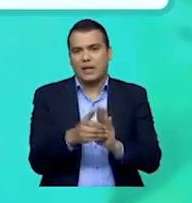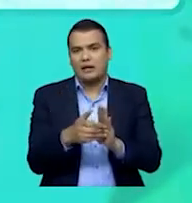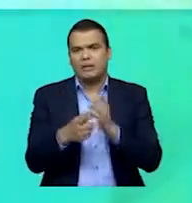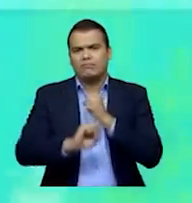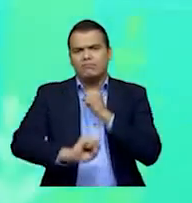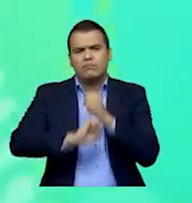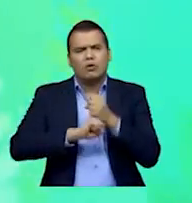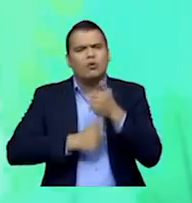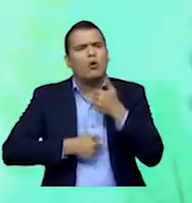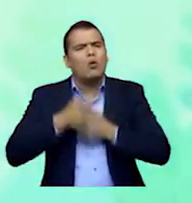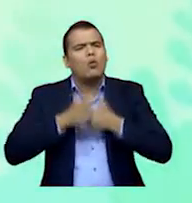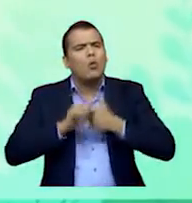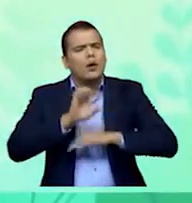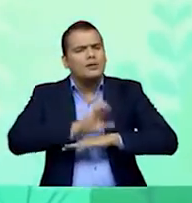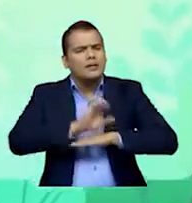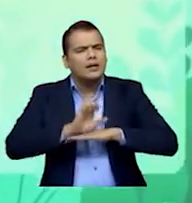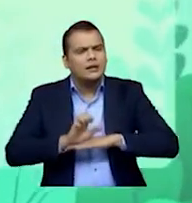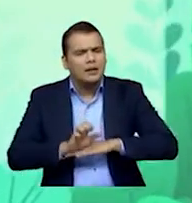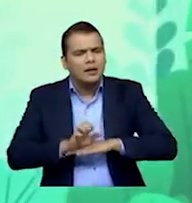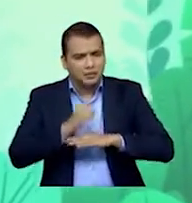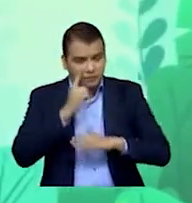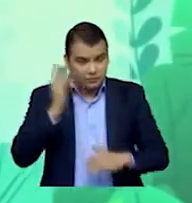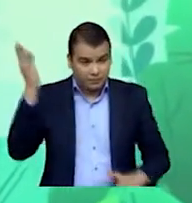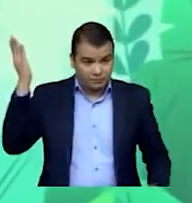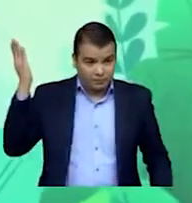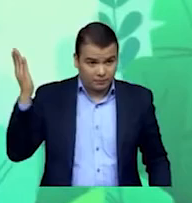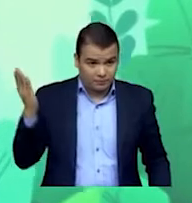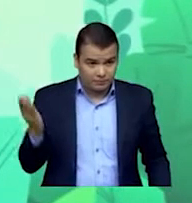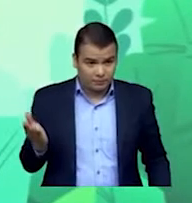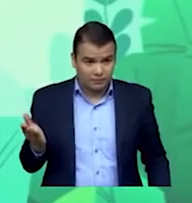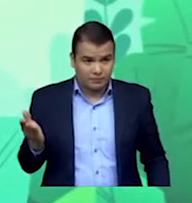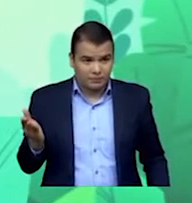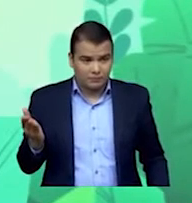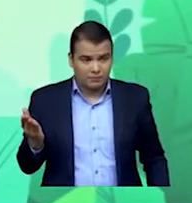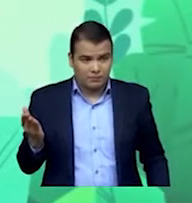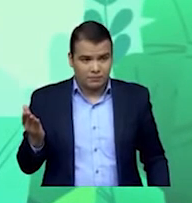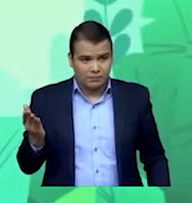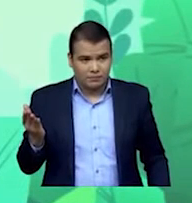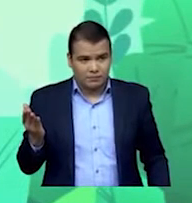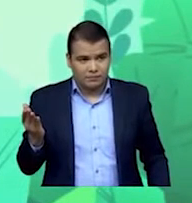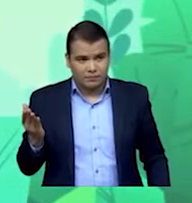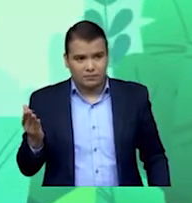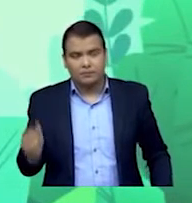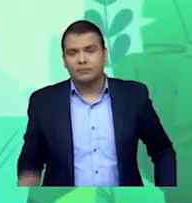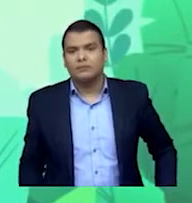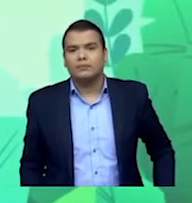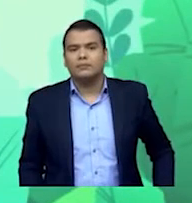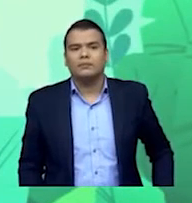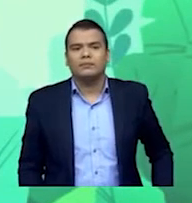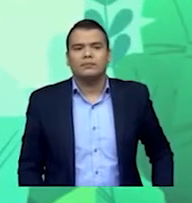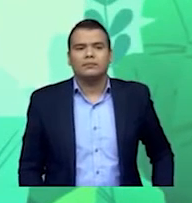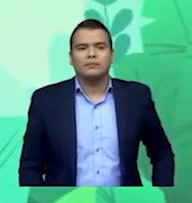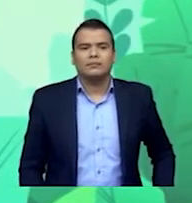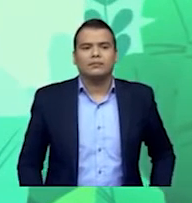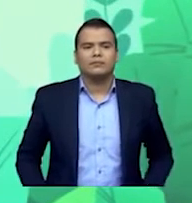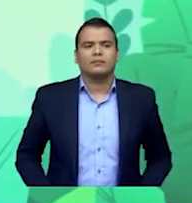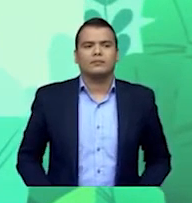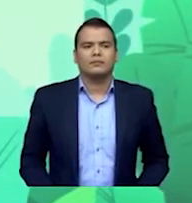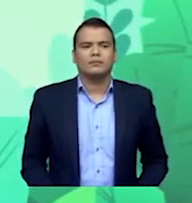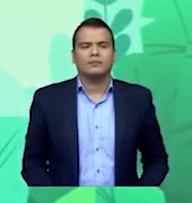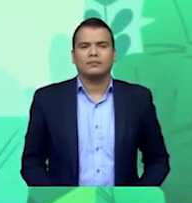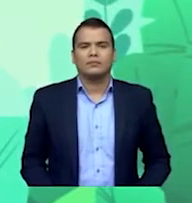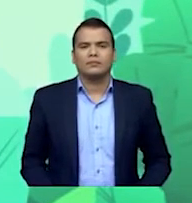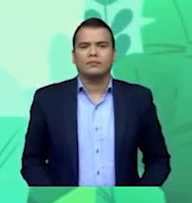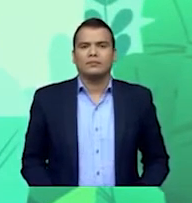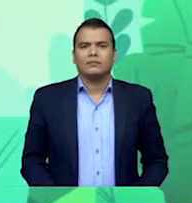con el aporte de smurfitt kappa ejército nacional policía nacional audubon gobernación del valle del cauca la campaña